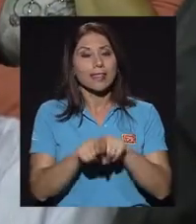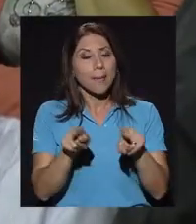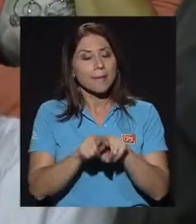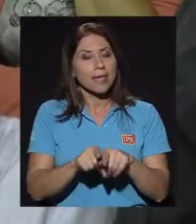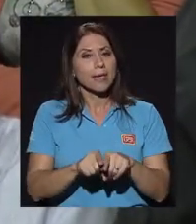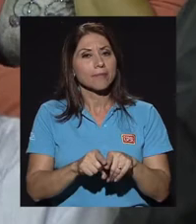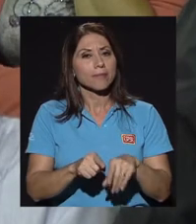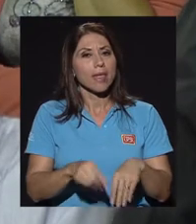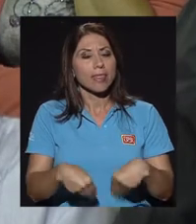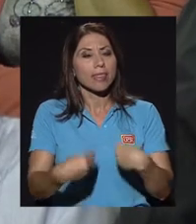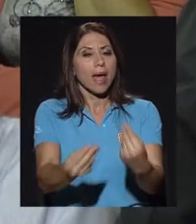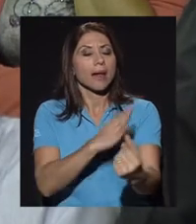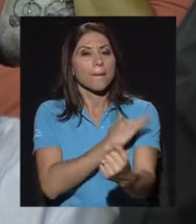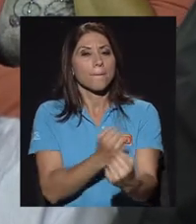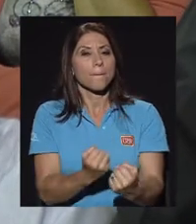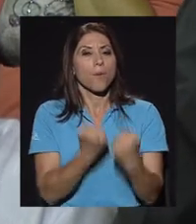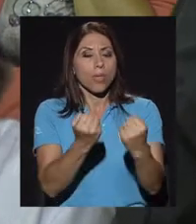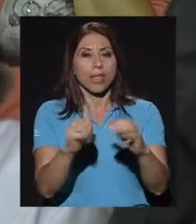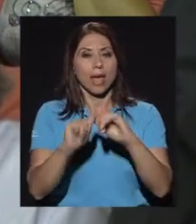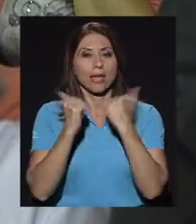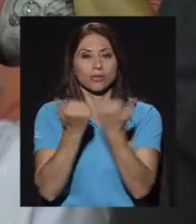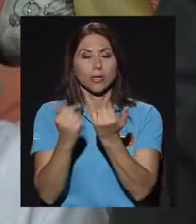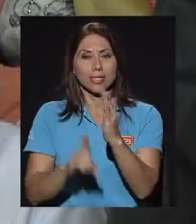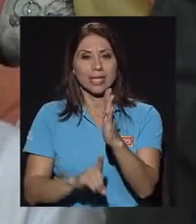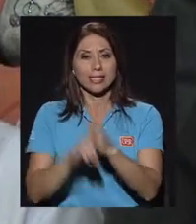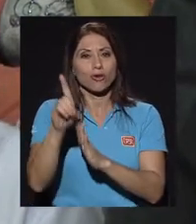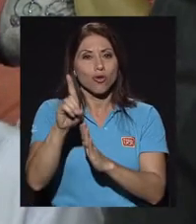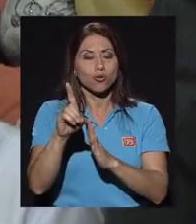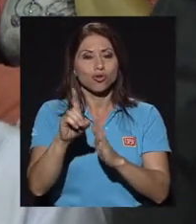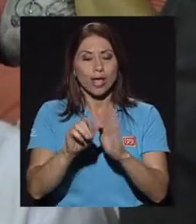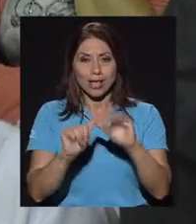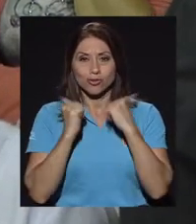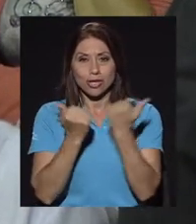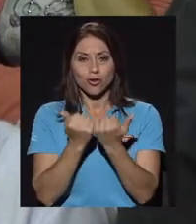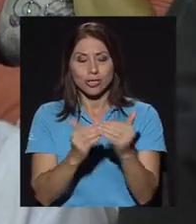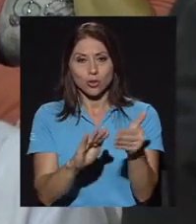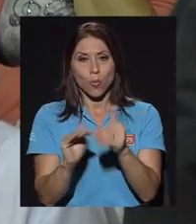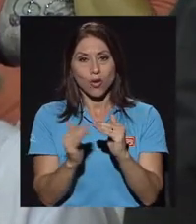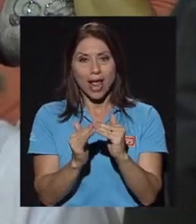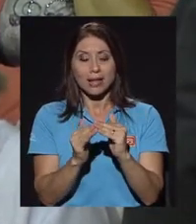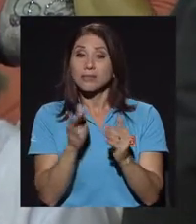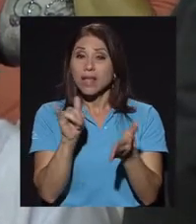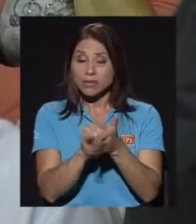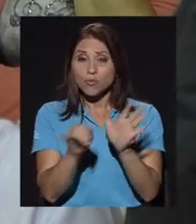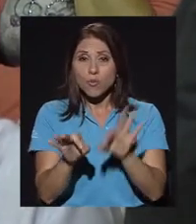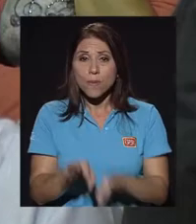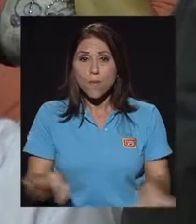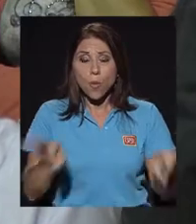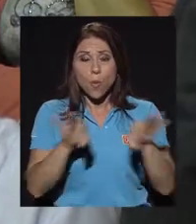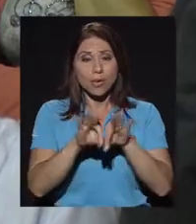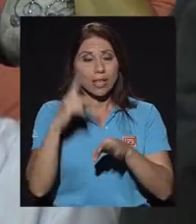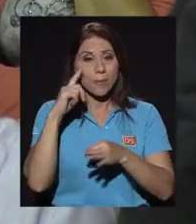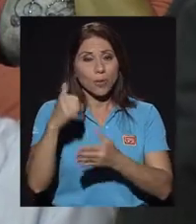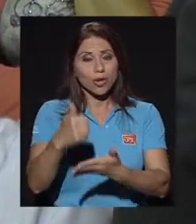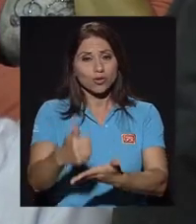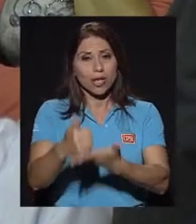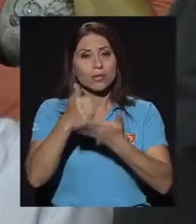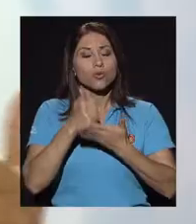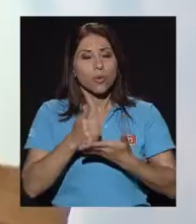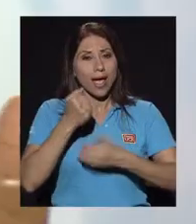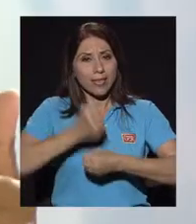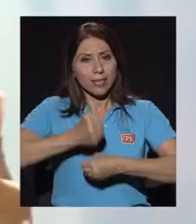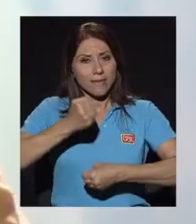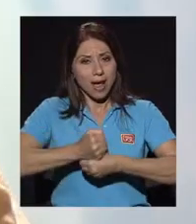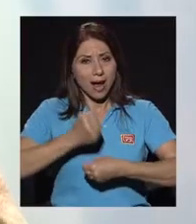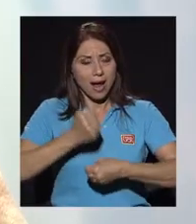Empoderaremos también las asociaciones de desarrollo comunal, que esos son muy importantes porque nos ayudan directamente también